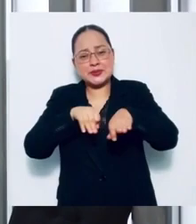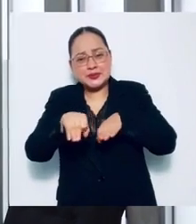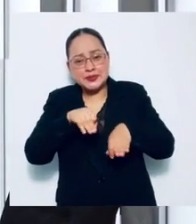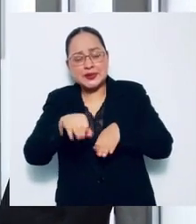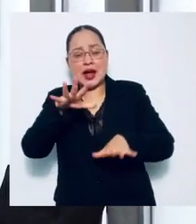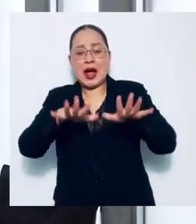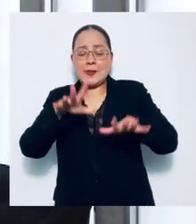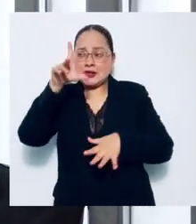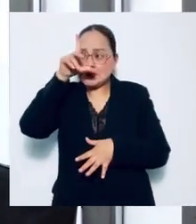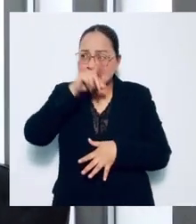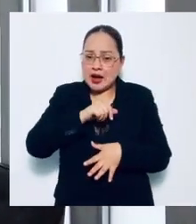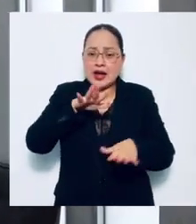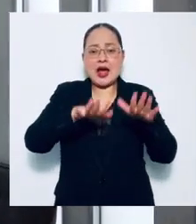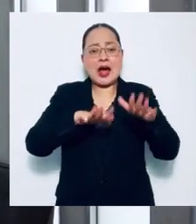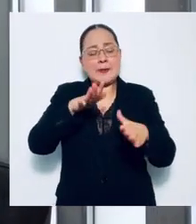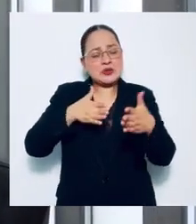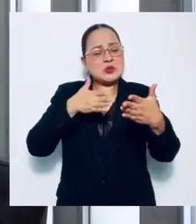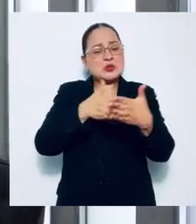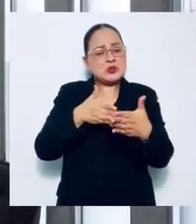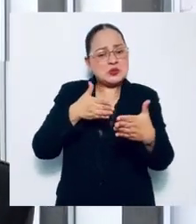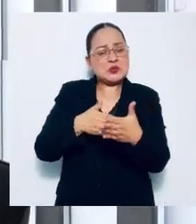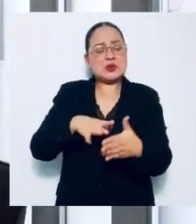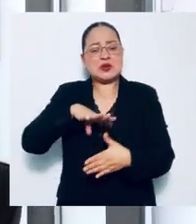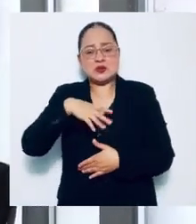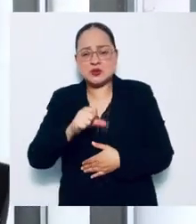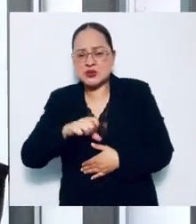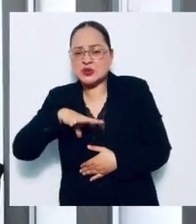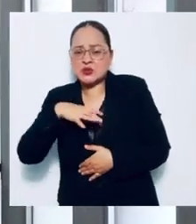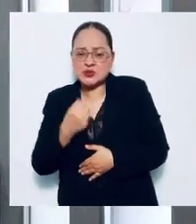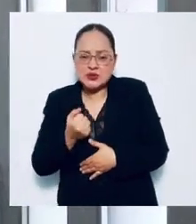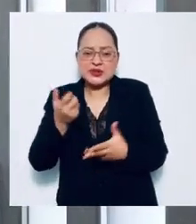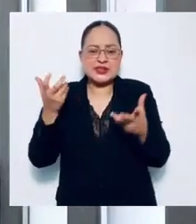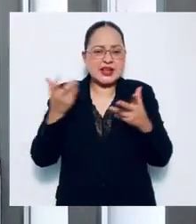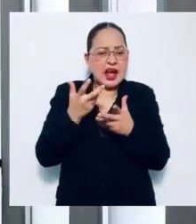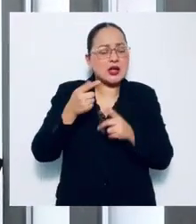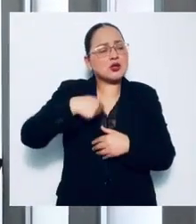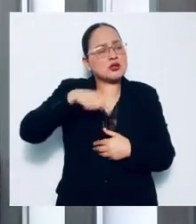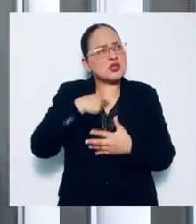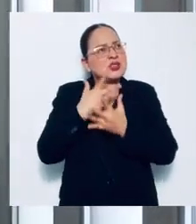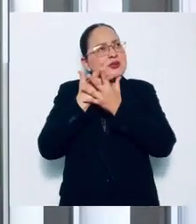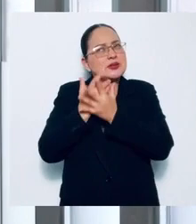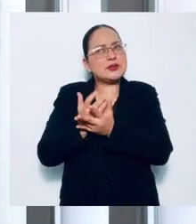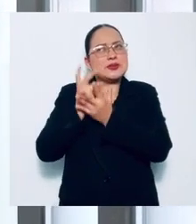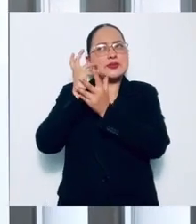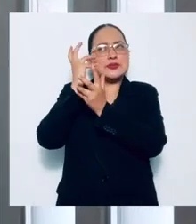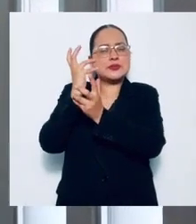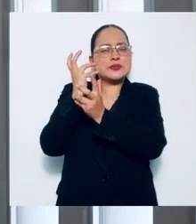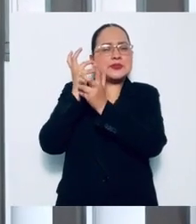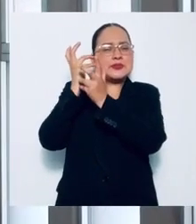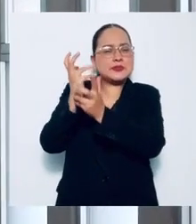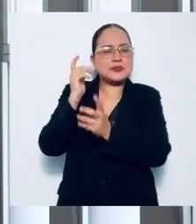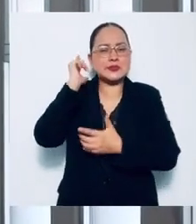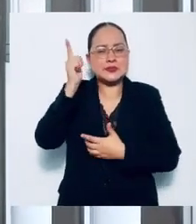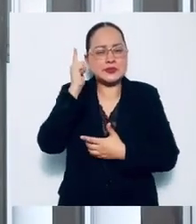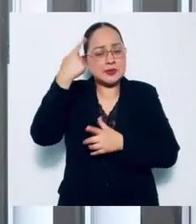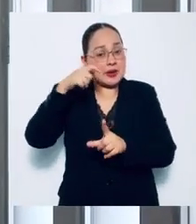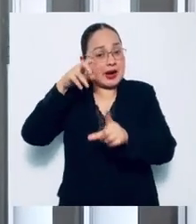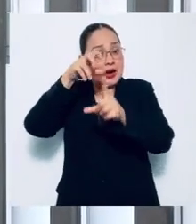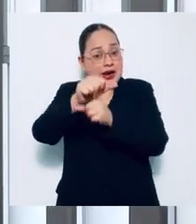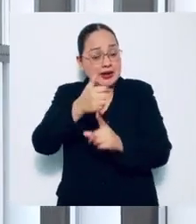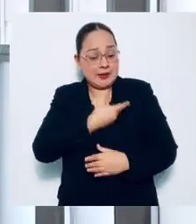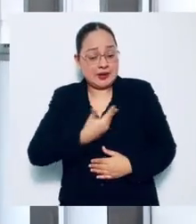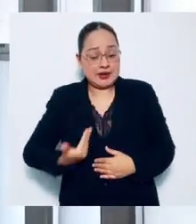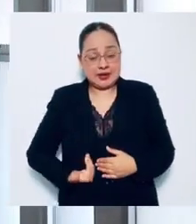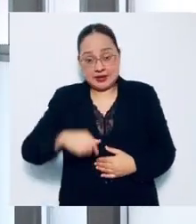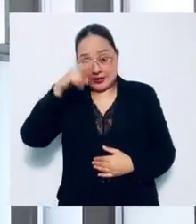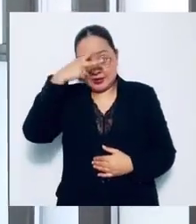con mucho esfuerzo, con mucha convicción, con mucha esperanza para que se lograra la presidencia